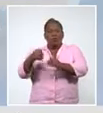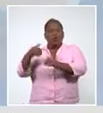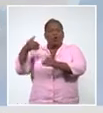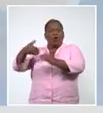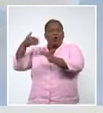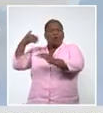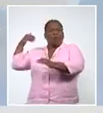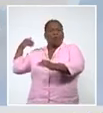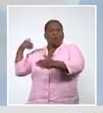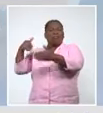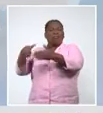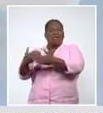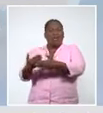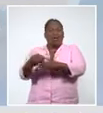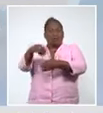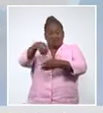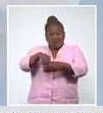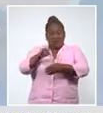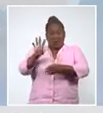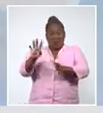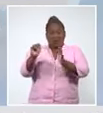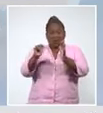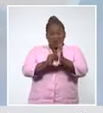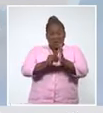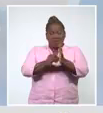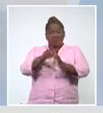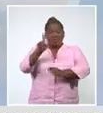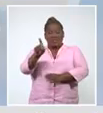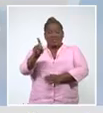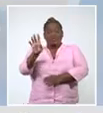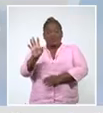los 4.159, el